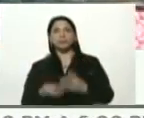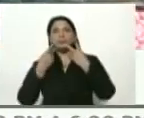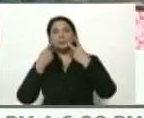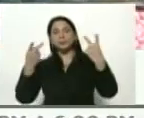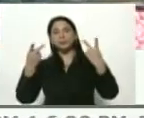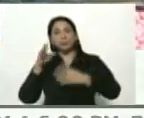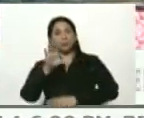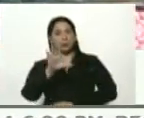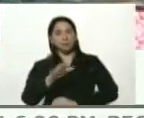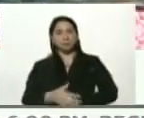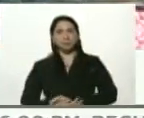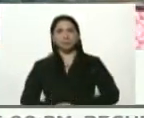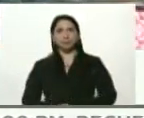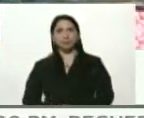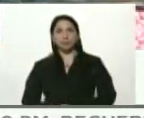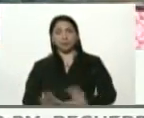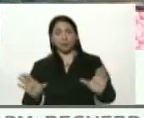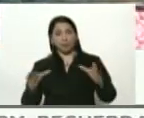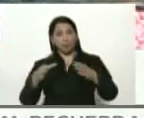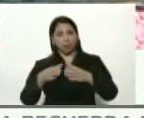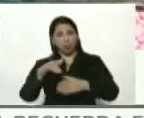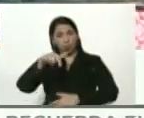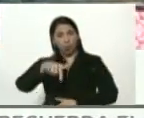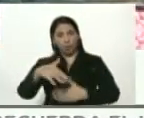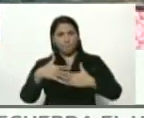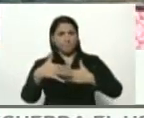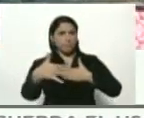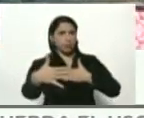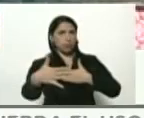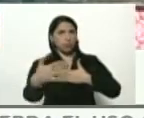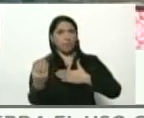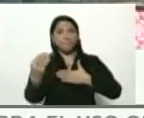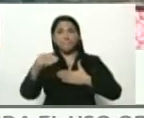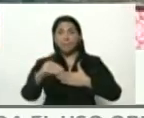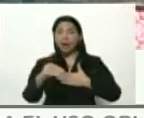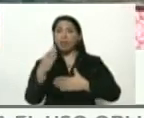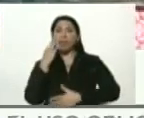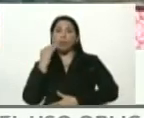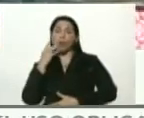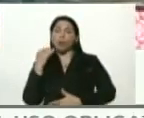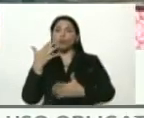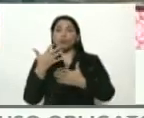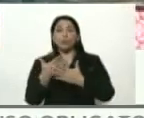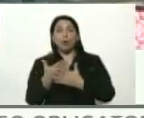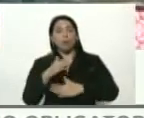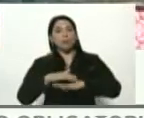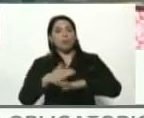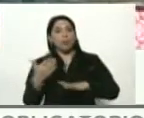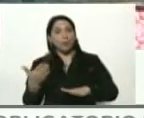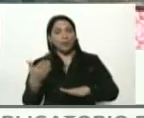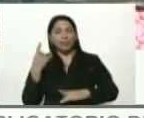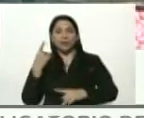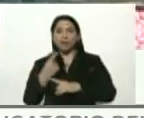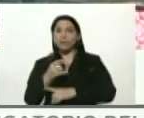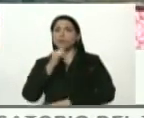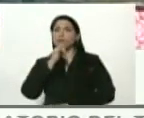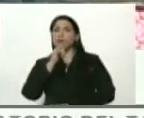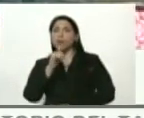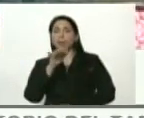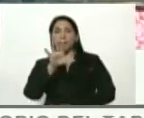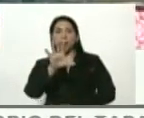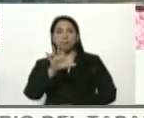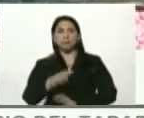al país. La reunión de hoy se extendió más de lo acostumbrado porque debemos informar al